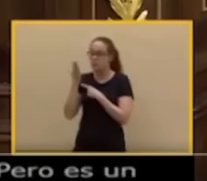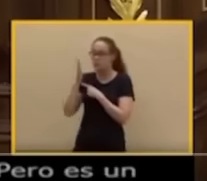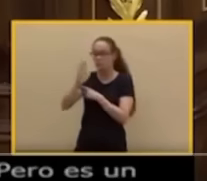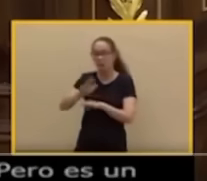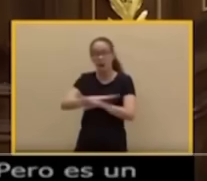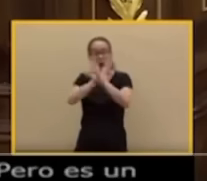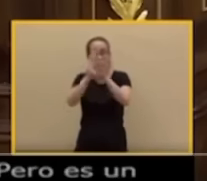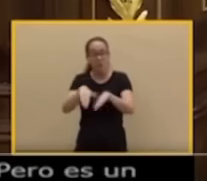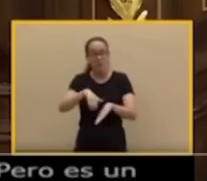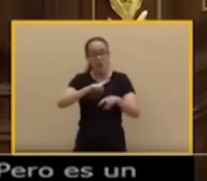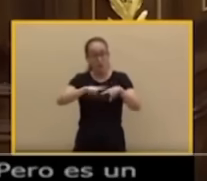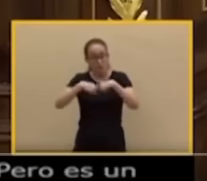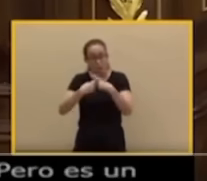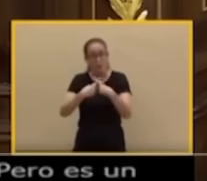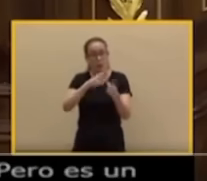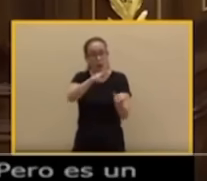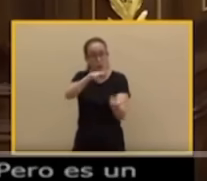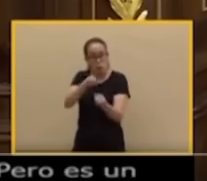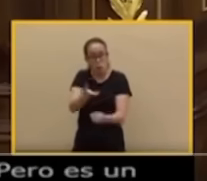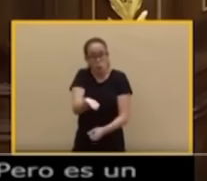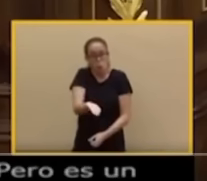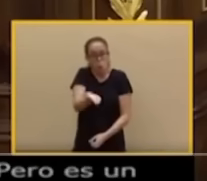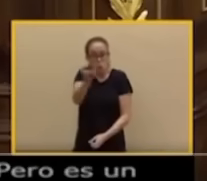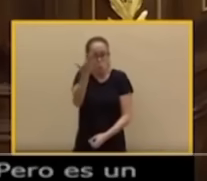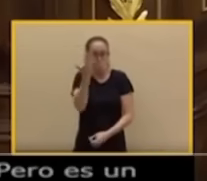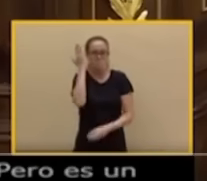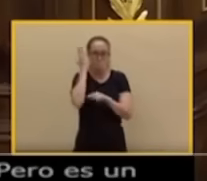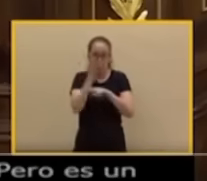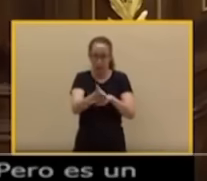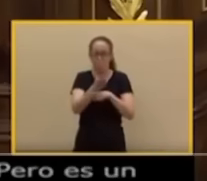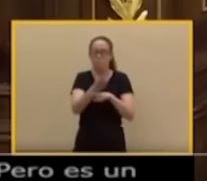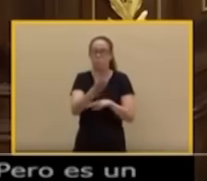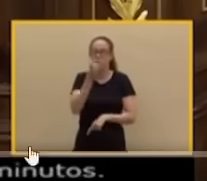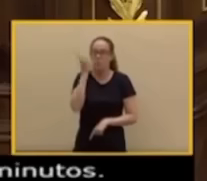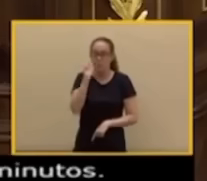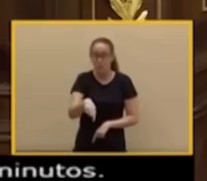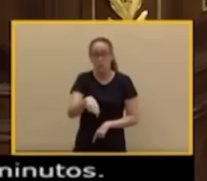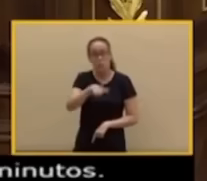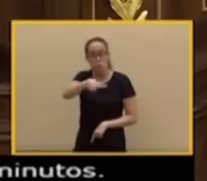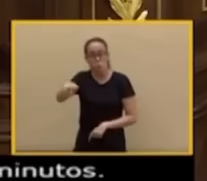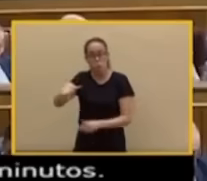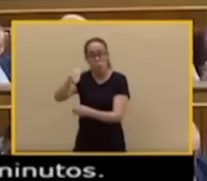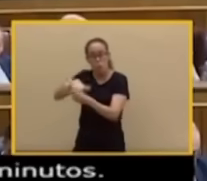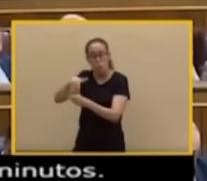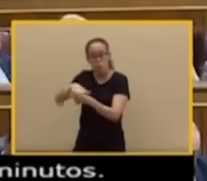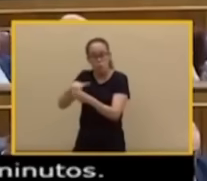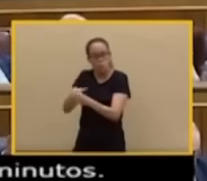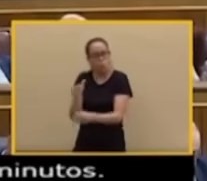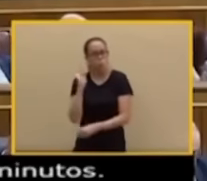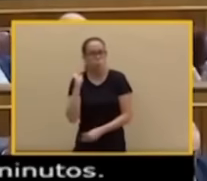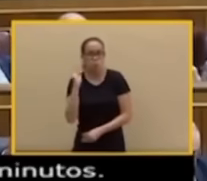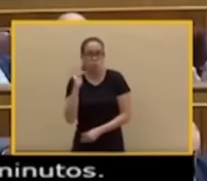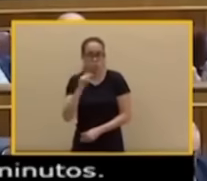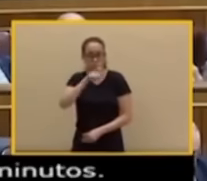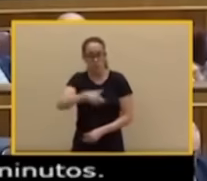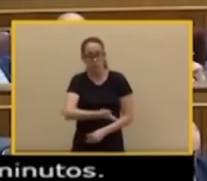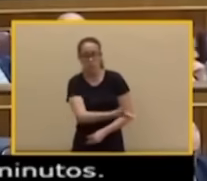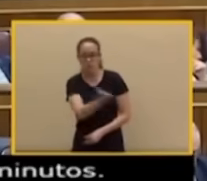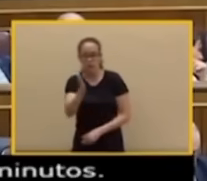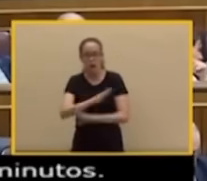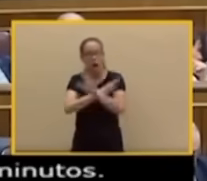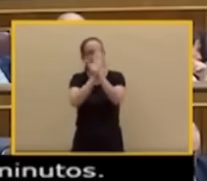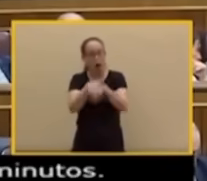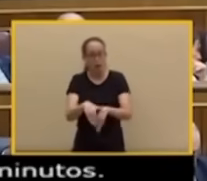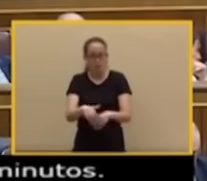impuestos el señor Sánchez. Un plan bueno para sus militantes, pero un plan malo para el resto de ciudadanos que van a sufrir su sectarismo. Un plan